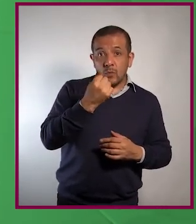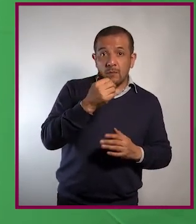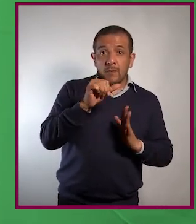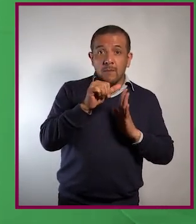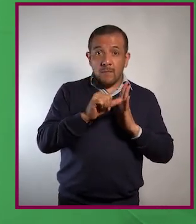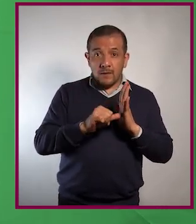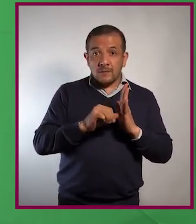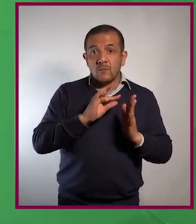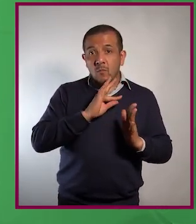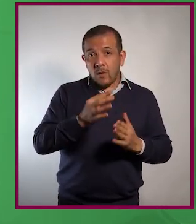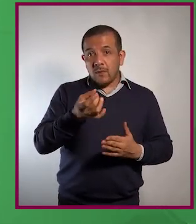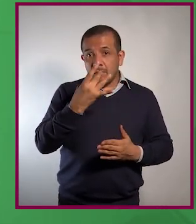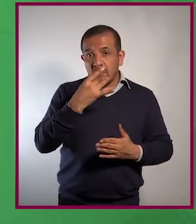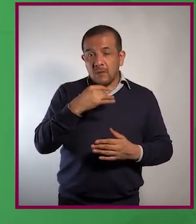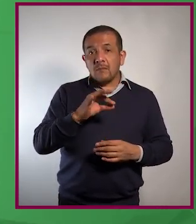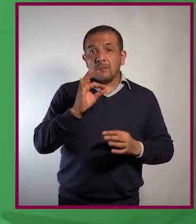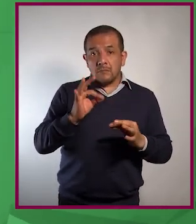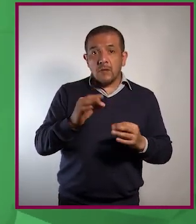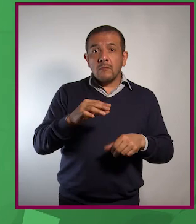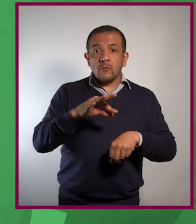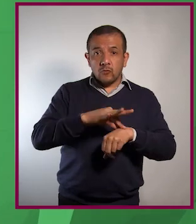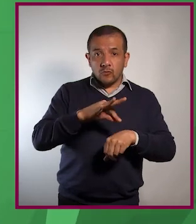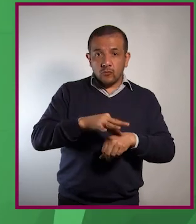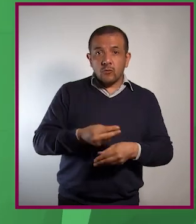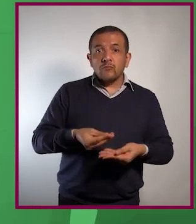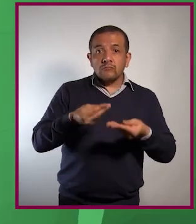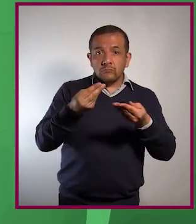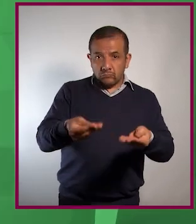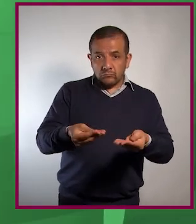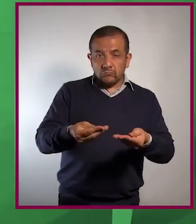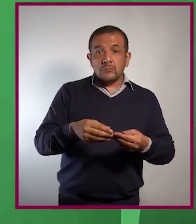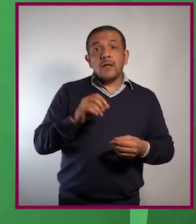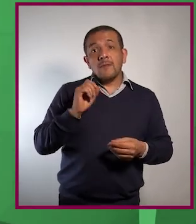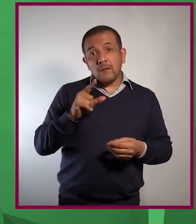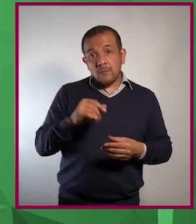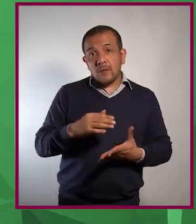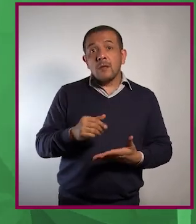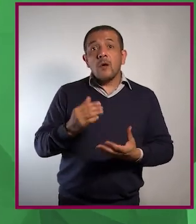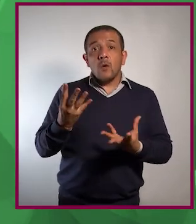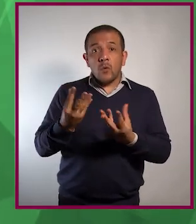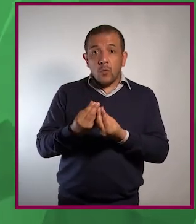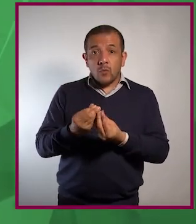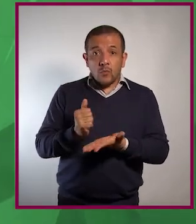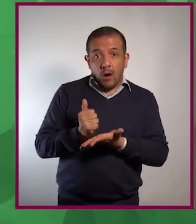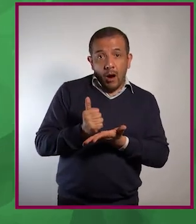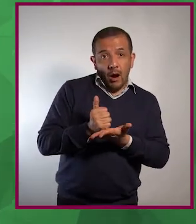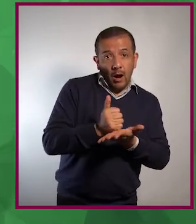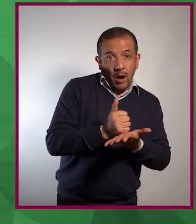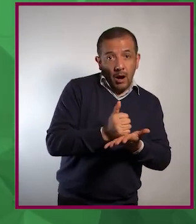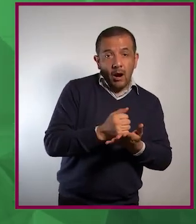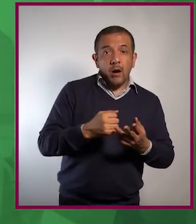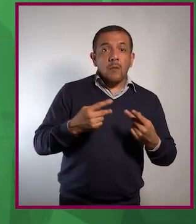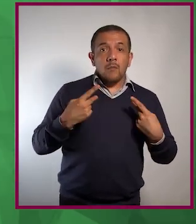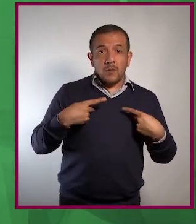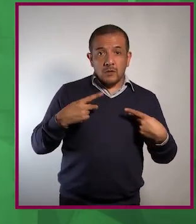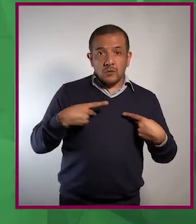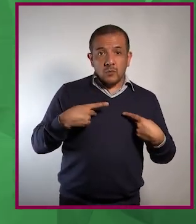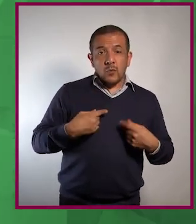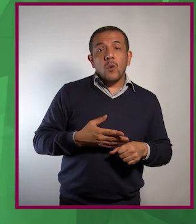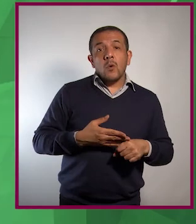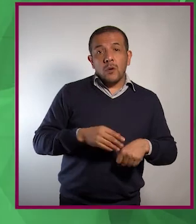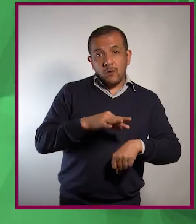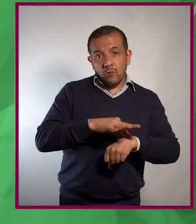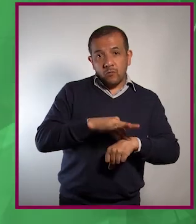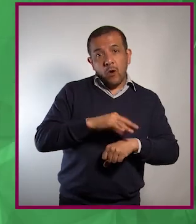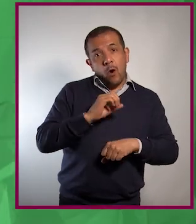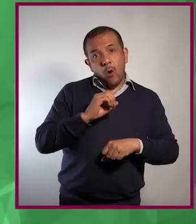su tratamiento, tomando los antibióticos que le receta su doctor. Junto con apoyo al paciente por parte de un trabajador